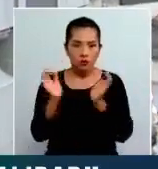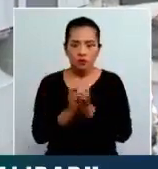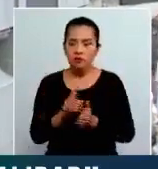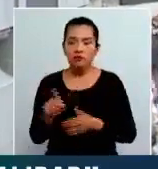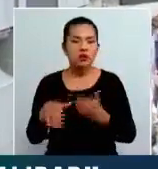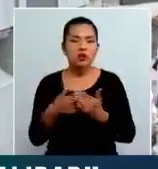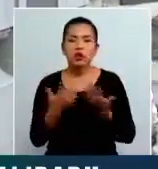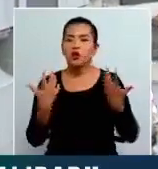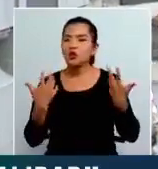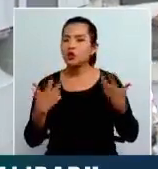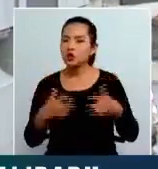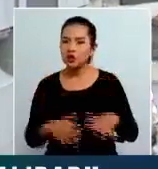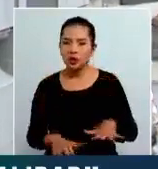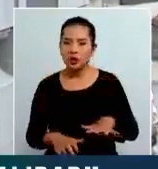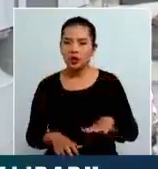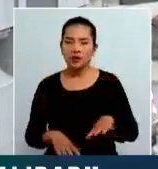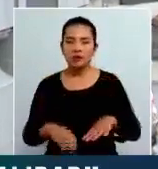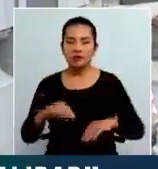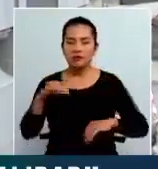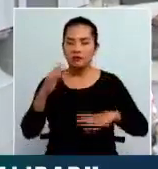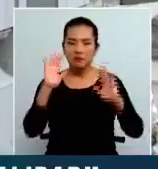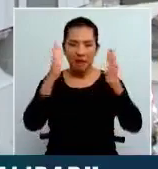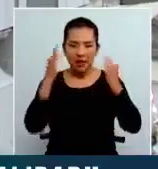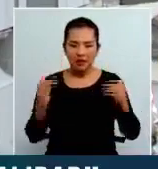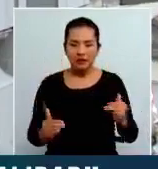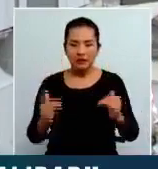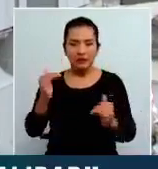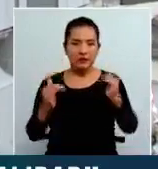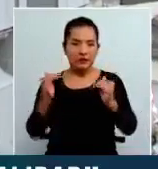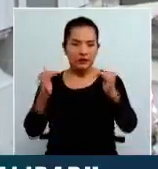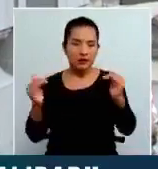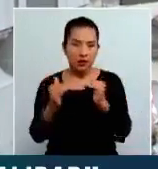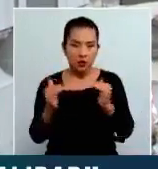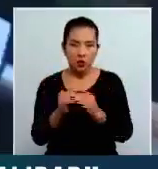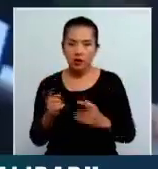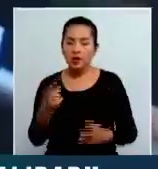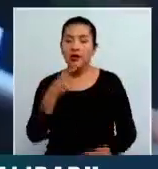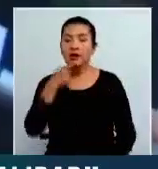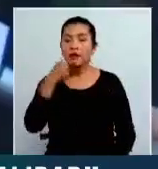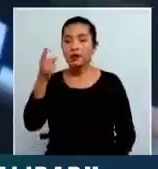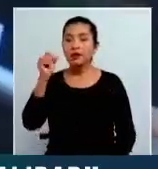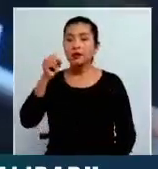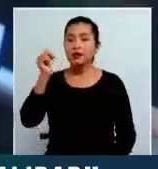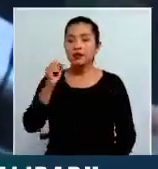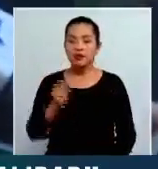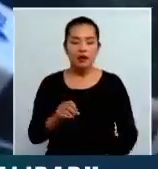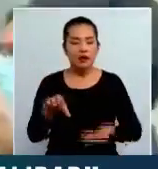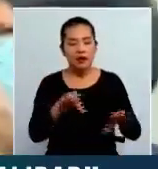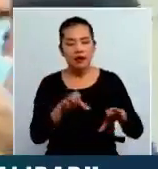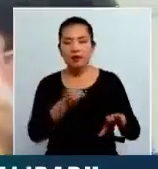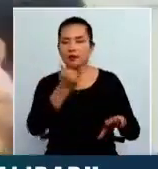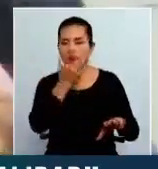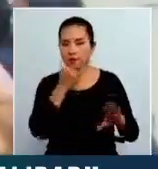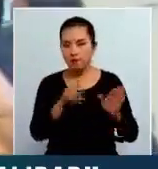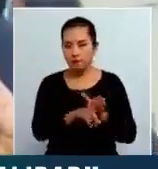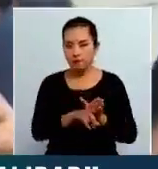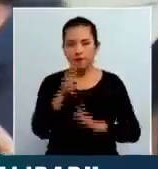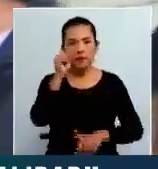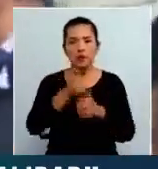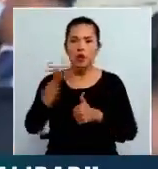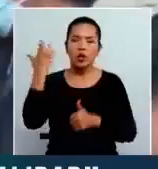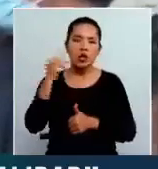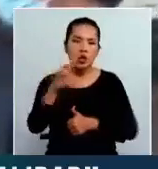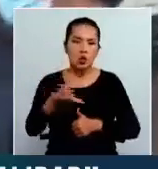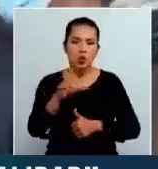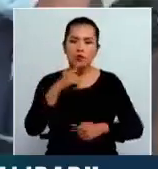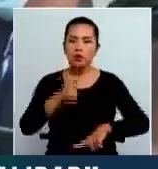negando. Entonces hay una clara contradicción entre lo que dicen y lo que hacen. El pasado lunes se suspendió la reunión de jefes de